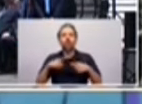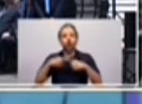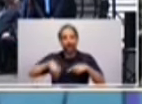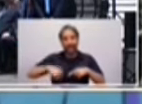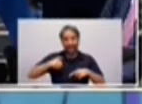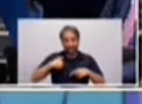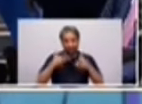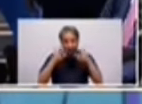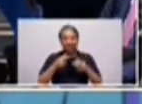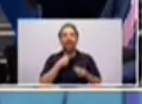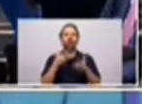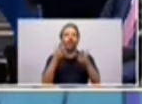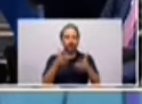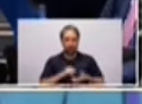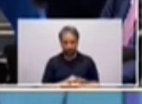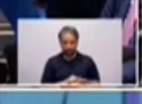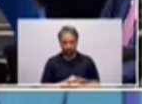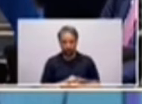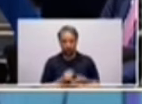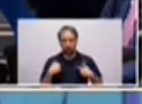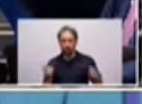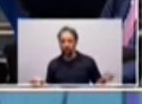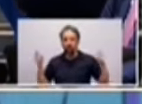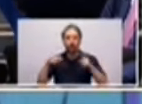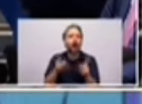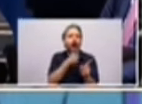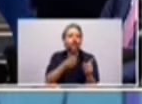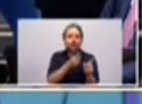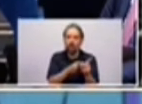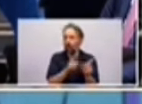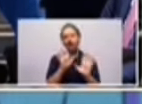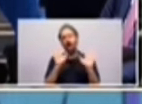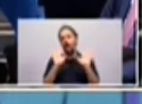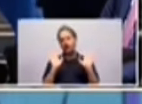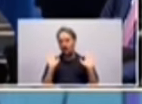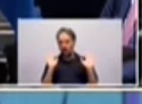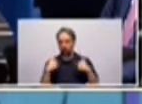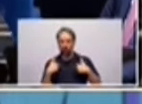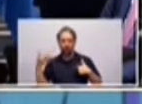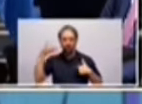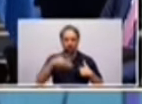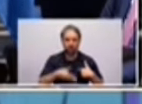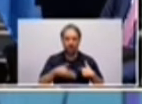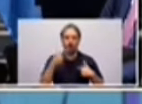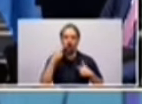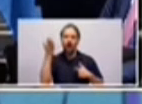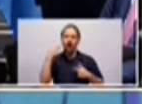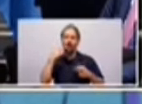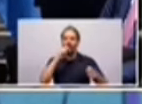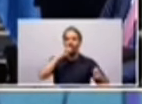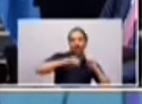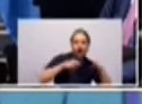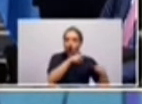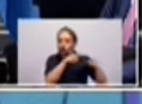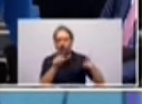conducción política que vos muy bien marcás, Fer, es un problema más que para la población que está sufriendo, que probablemente